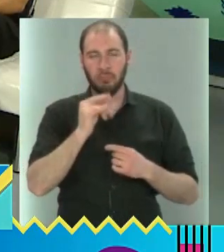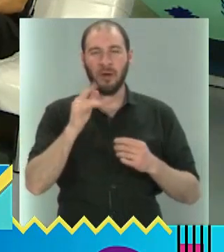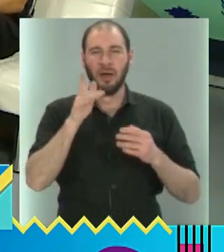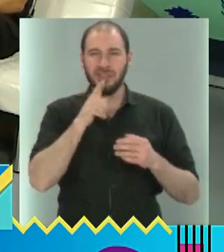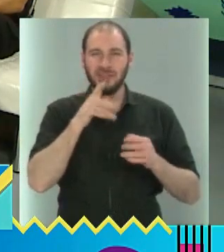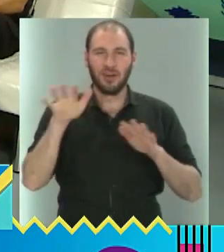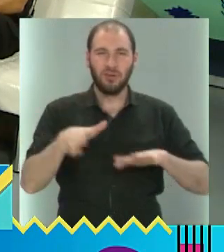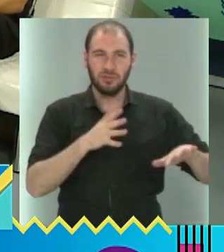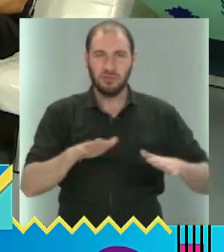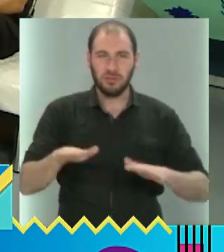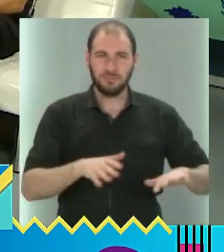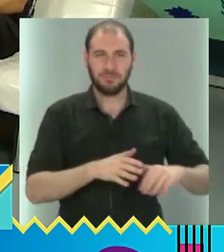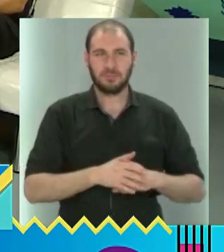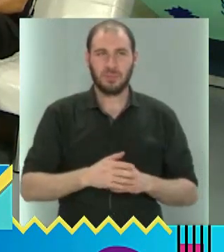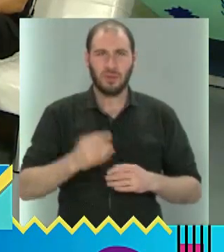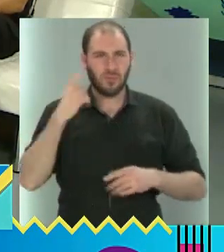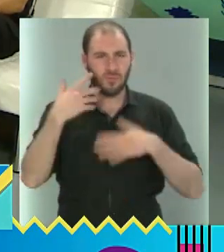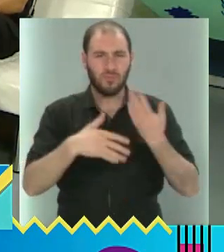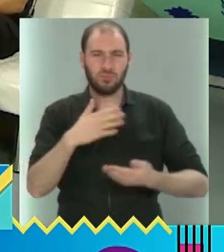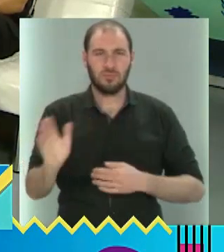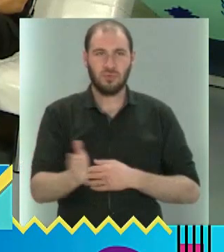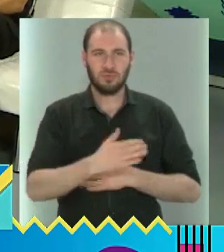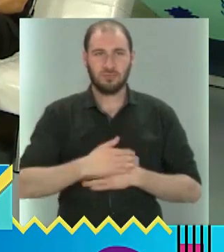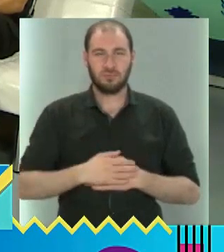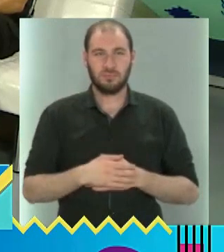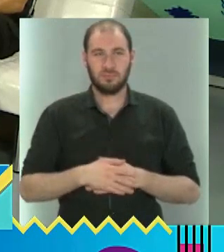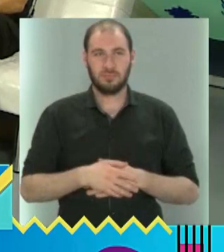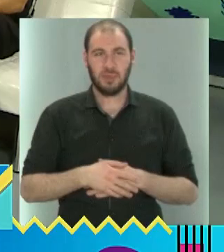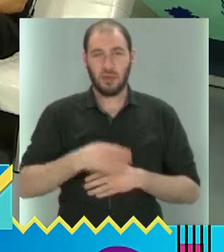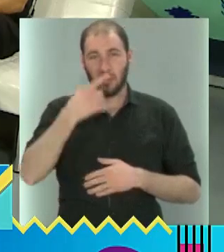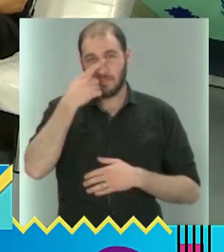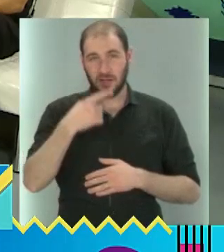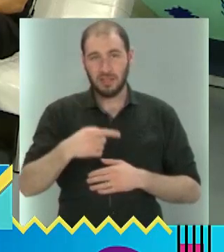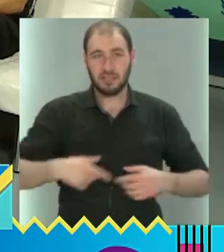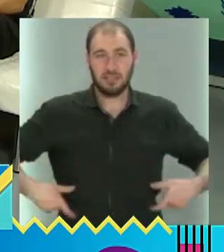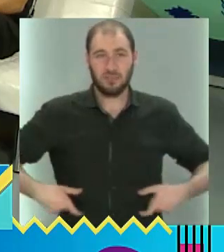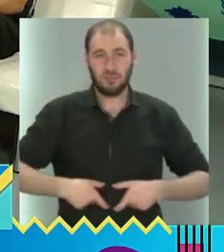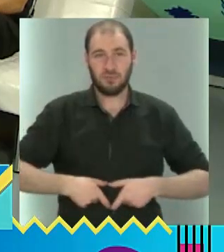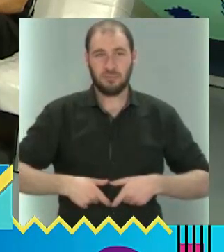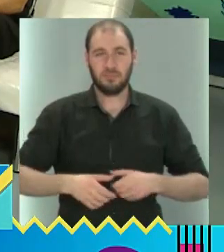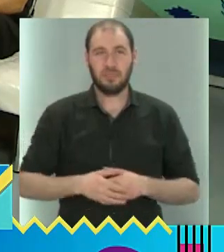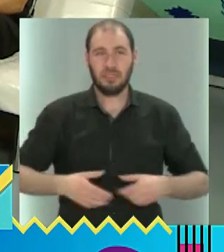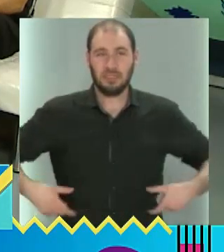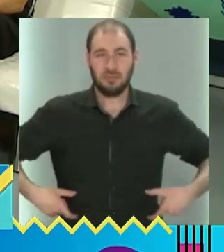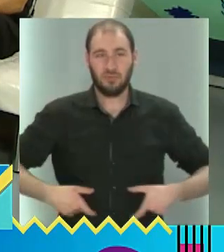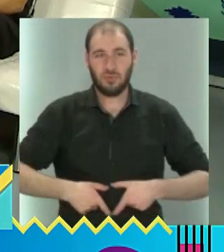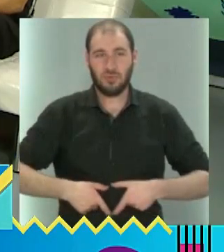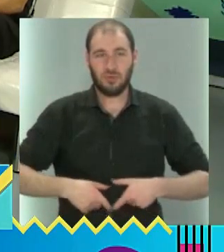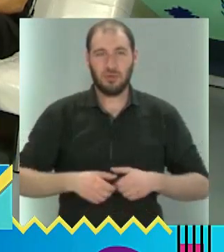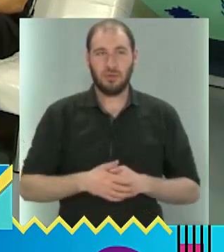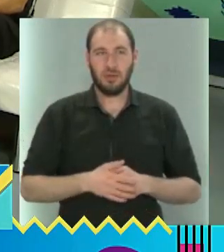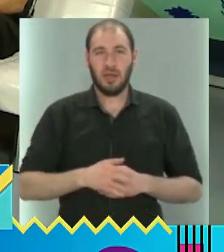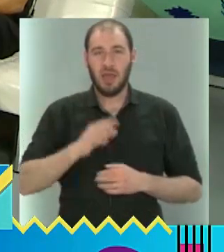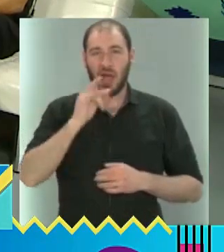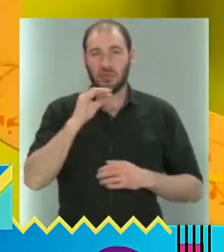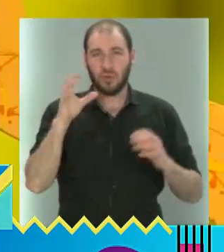otoño, la maduración de todas las cosas. Y por último, el cinturón. El cinturón es